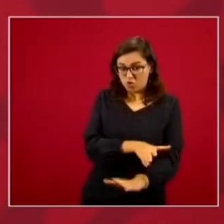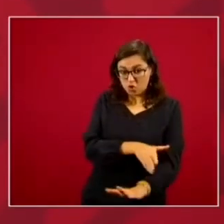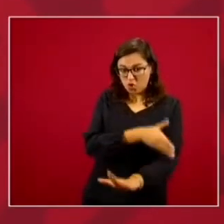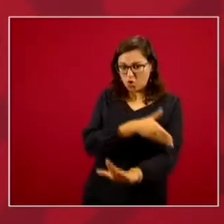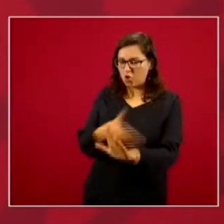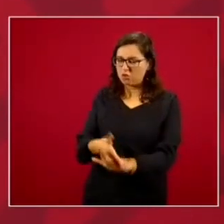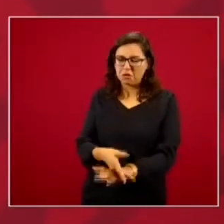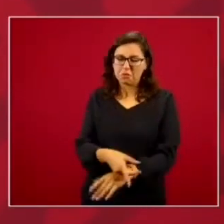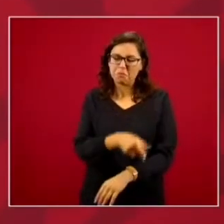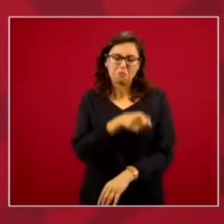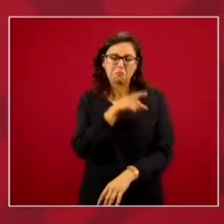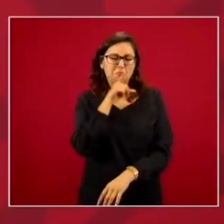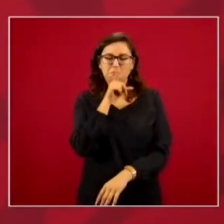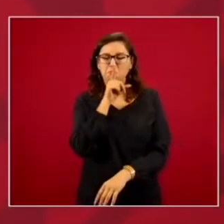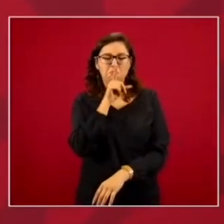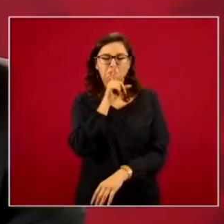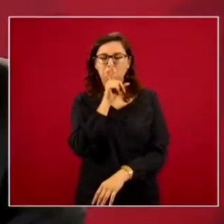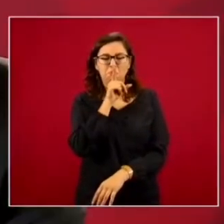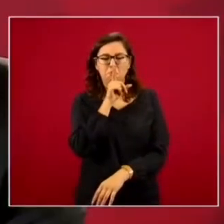poderosa